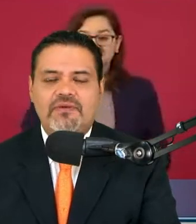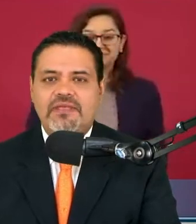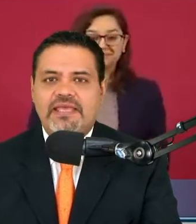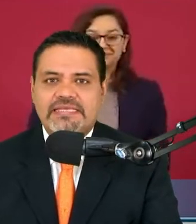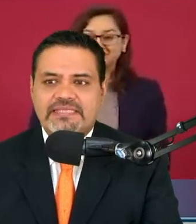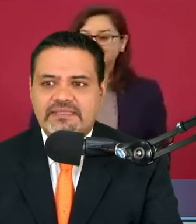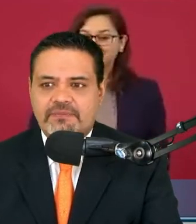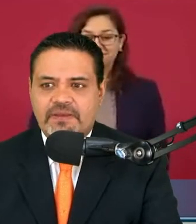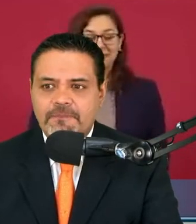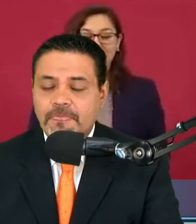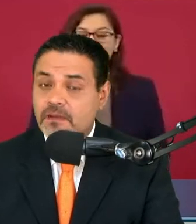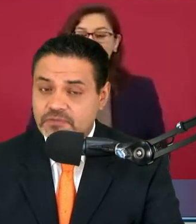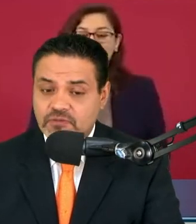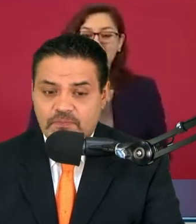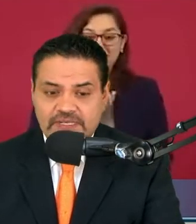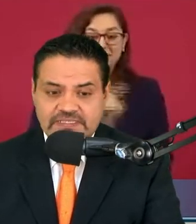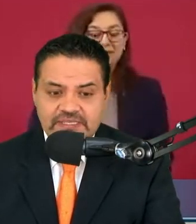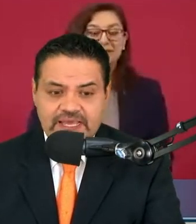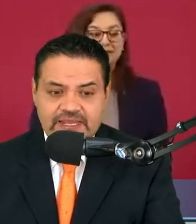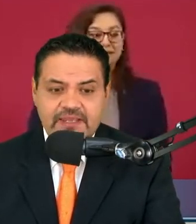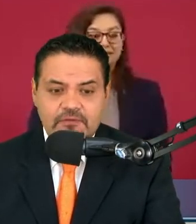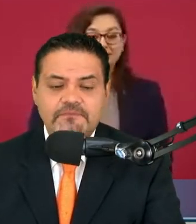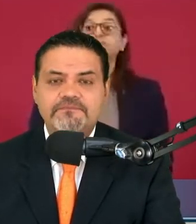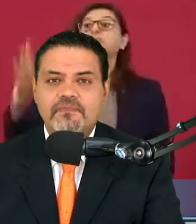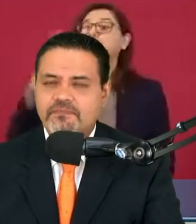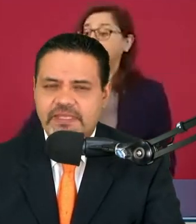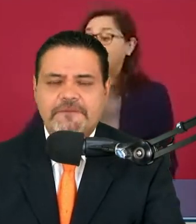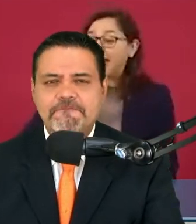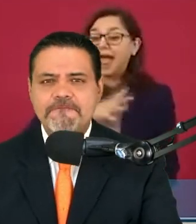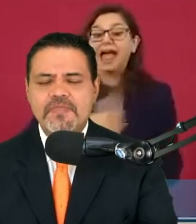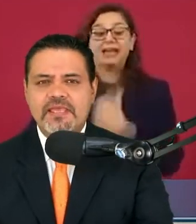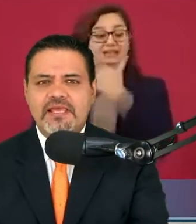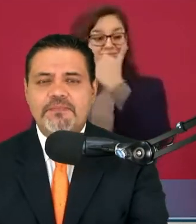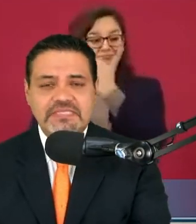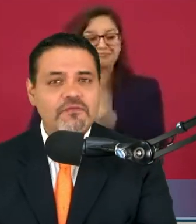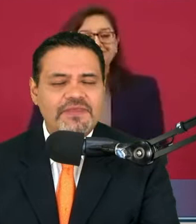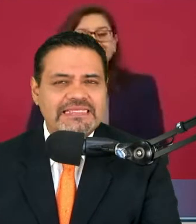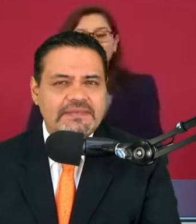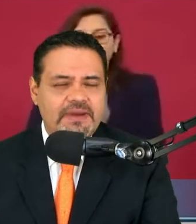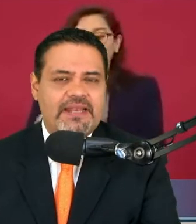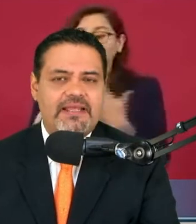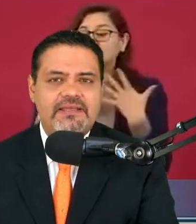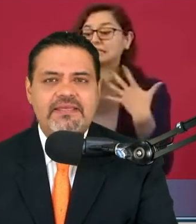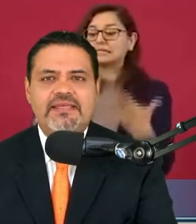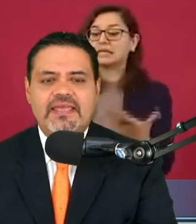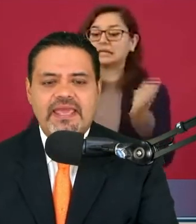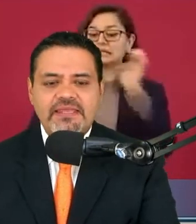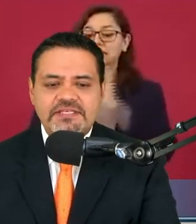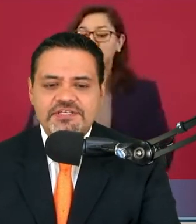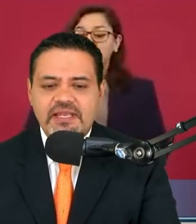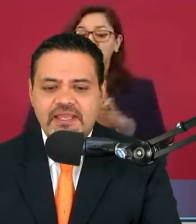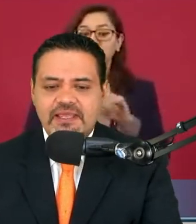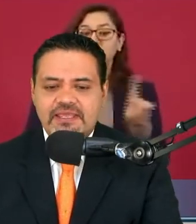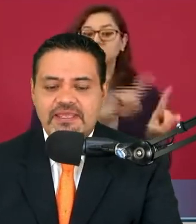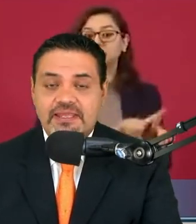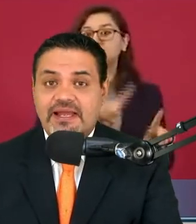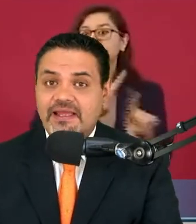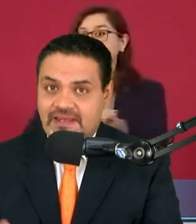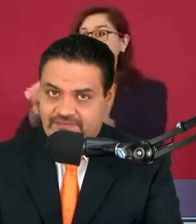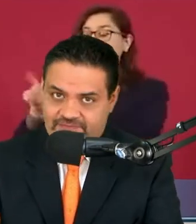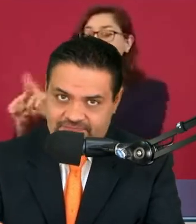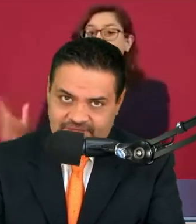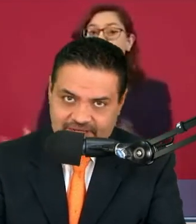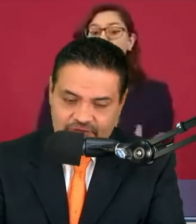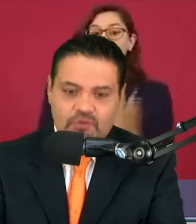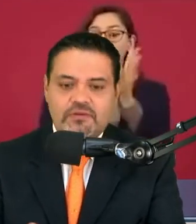cerrado este tema. Pues todo parece indicar que no. Mire, el pasado fin de semana, Kate Schilling, quien era